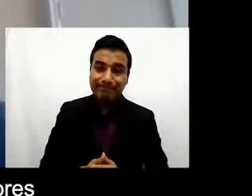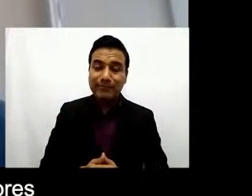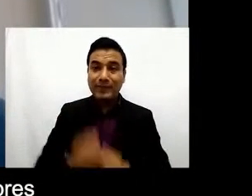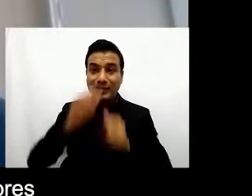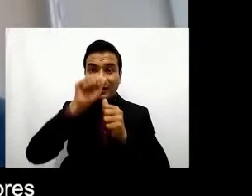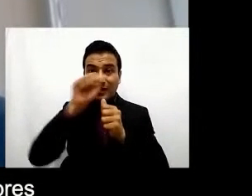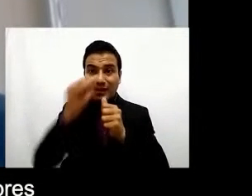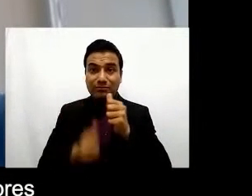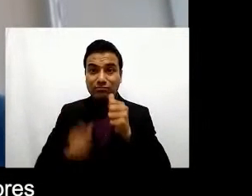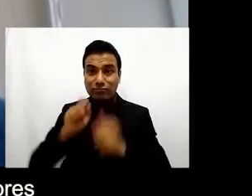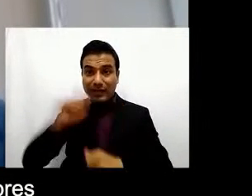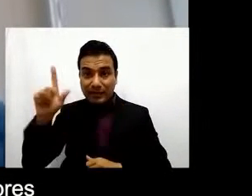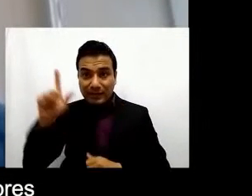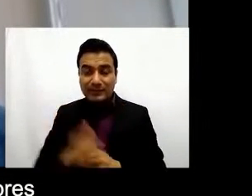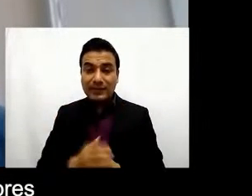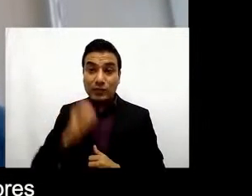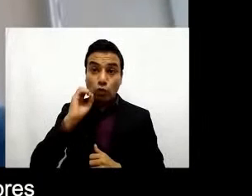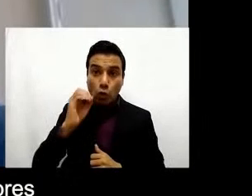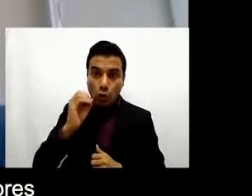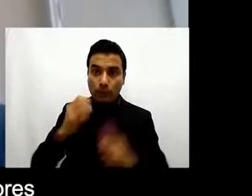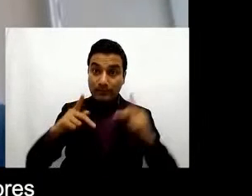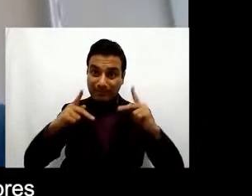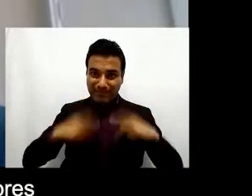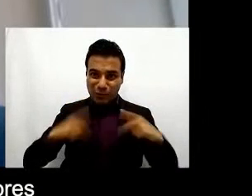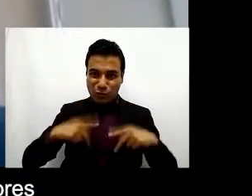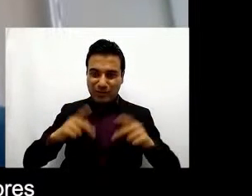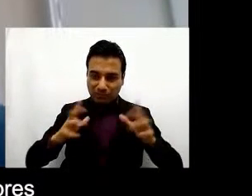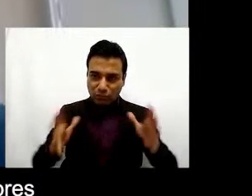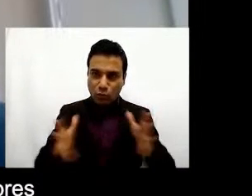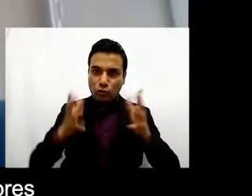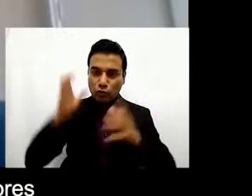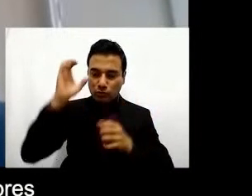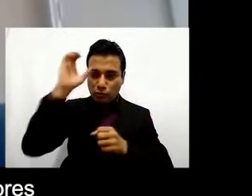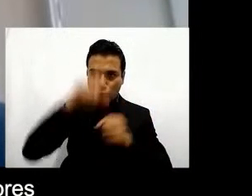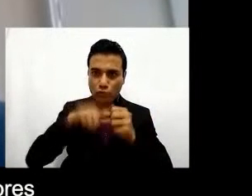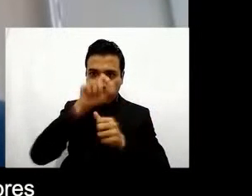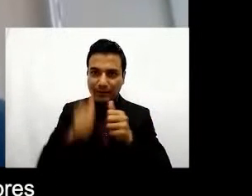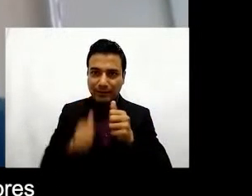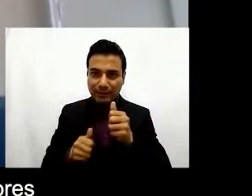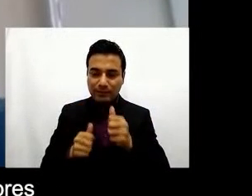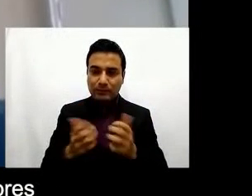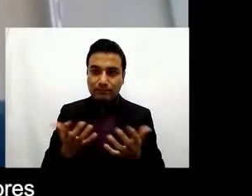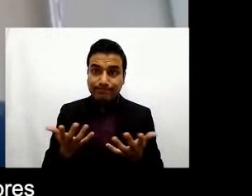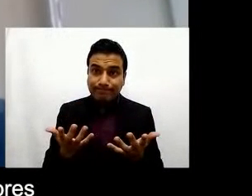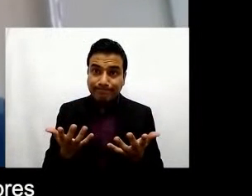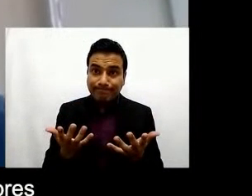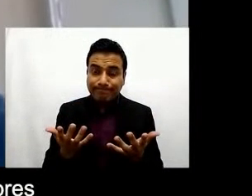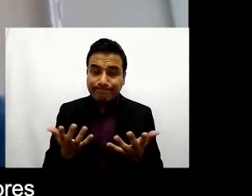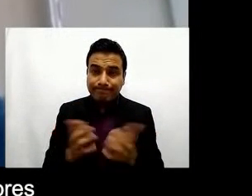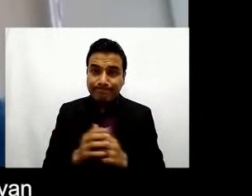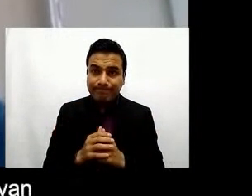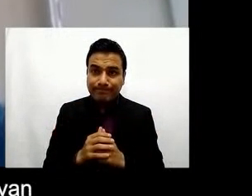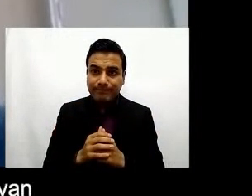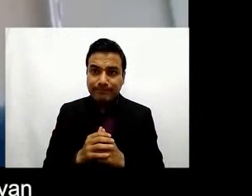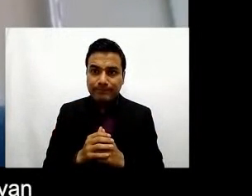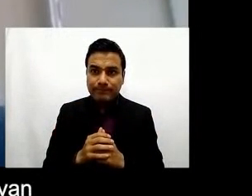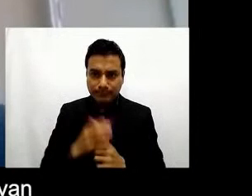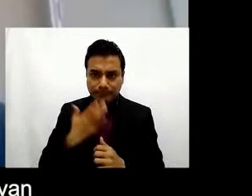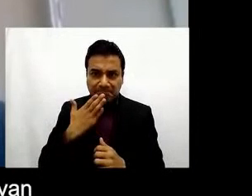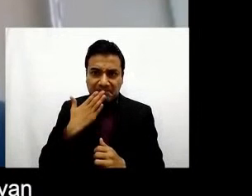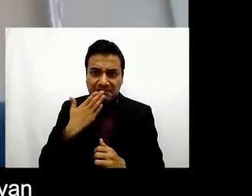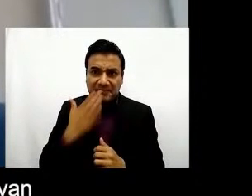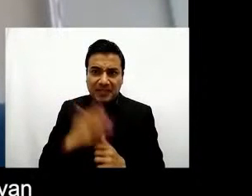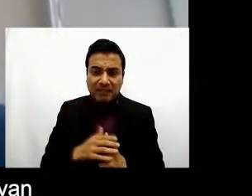los promotores del arte pues tengan una visión universal de su